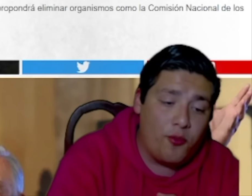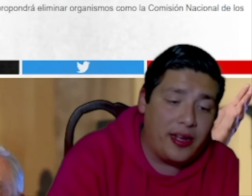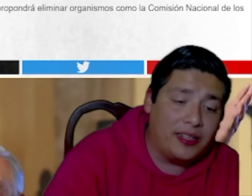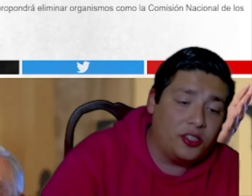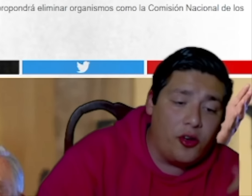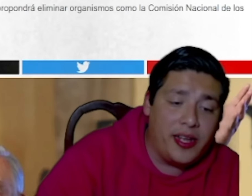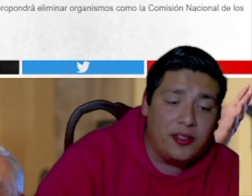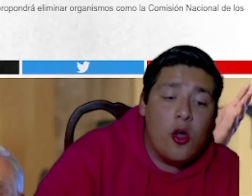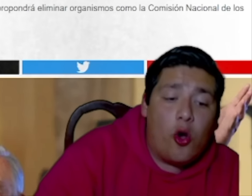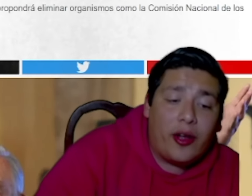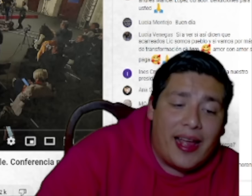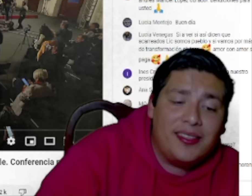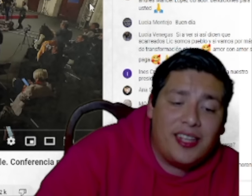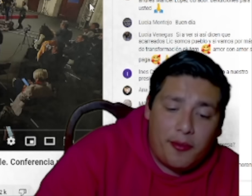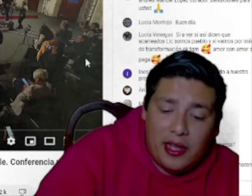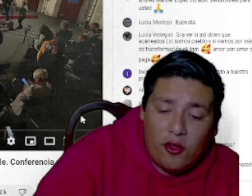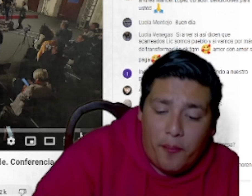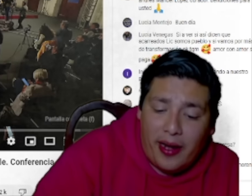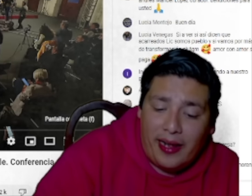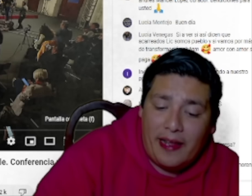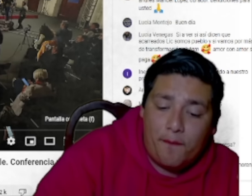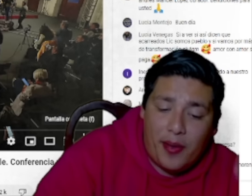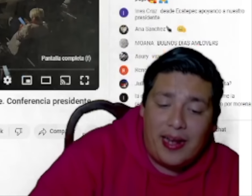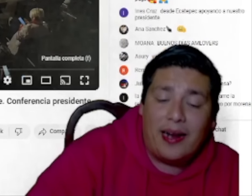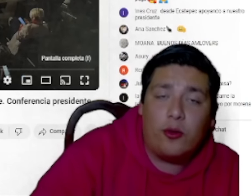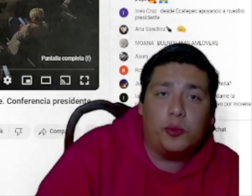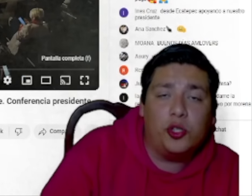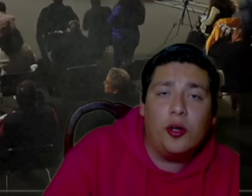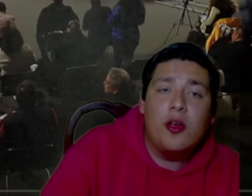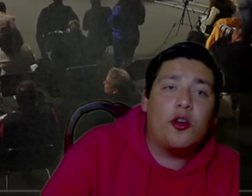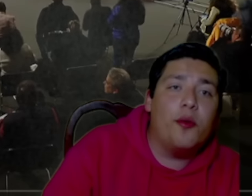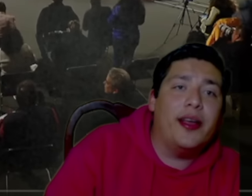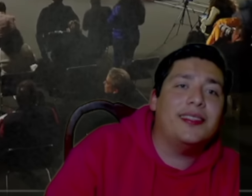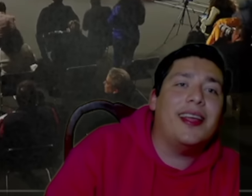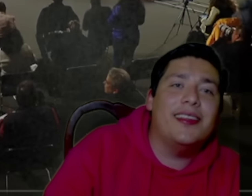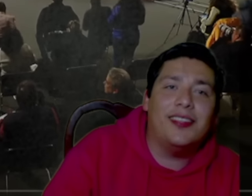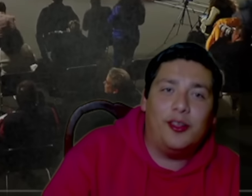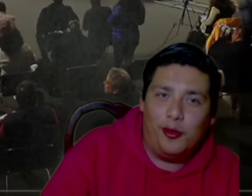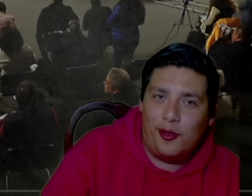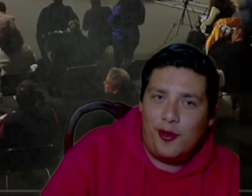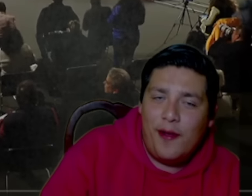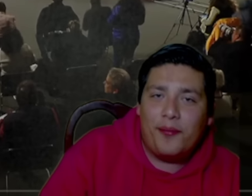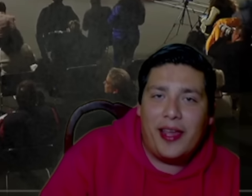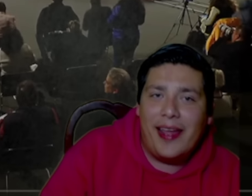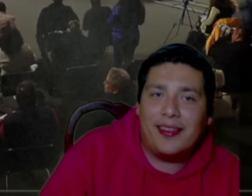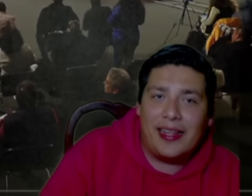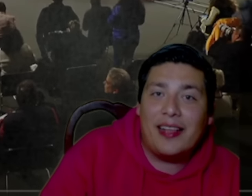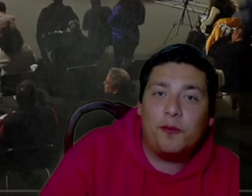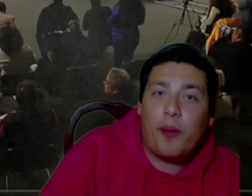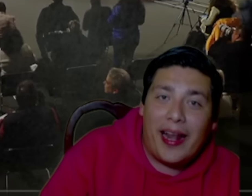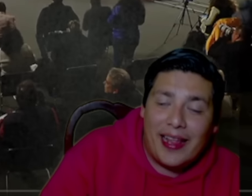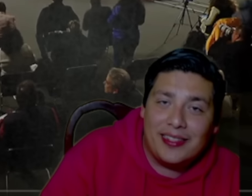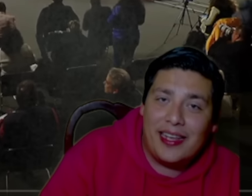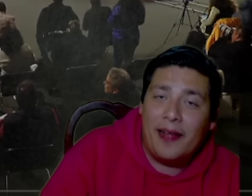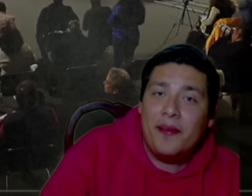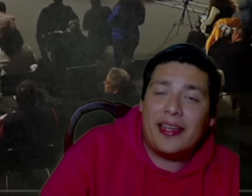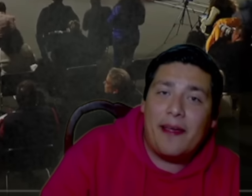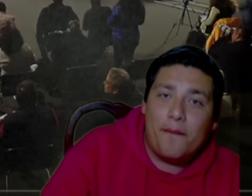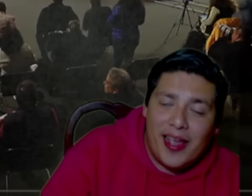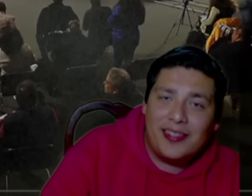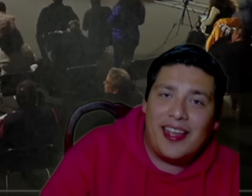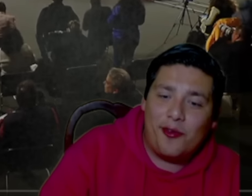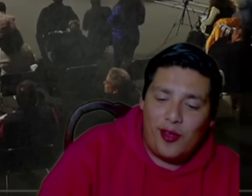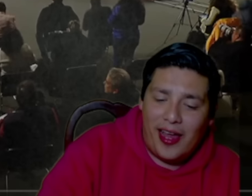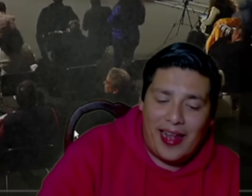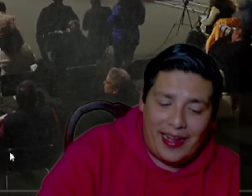de Telecomunicaciones, o que han servido para que impere la corrupción, como es el Instituto de Transparencia,